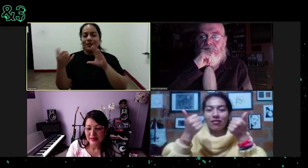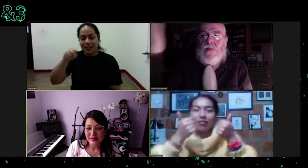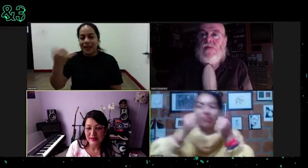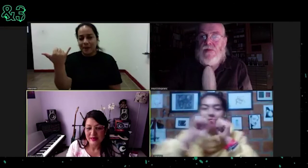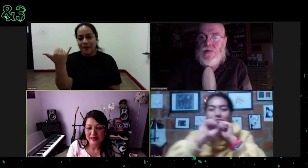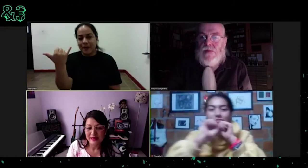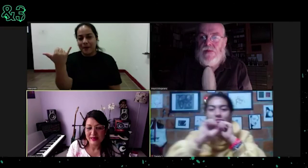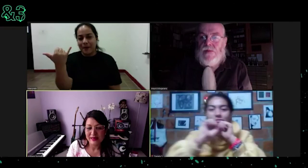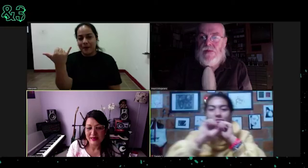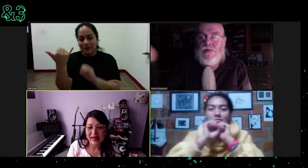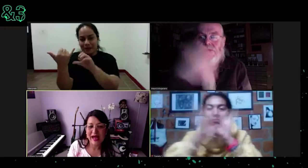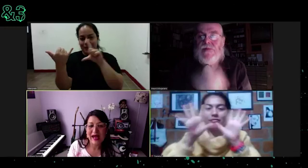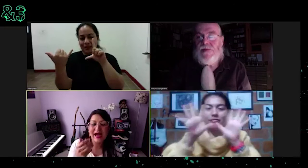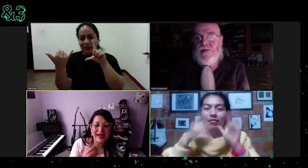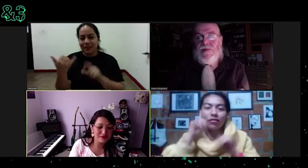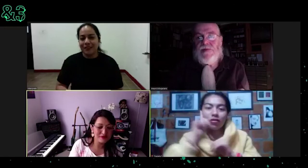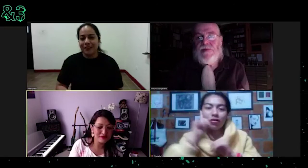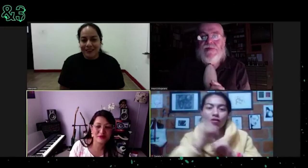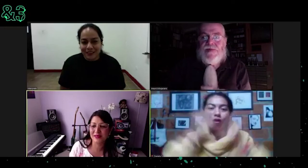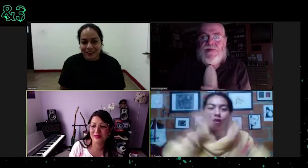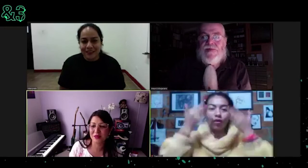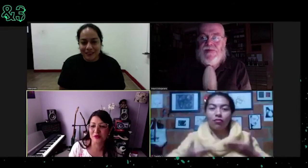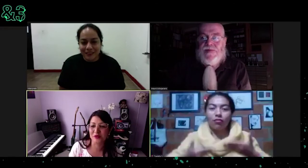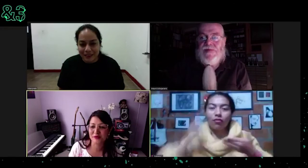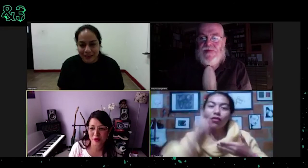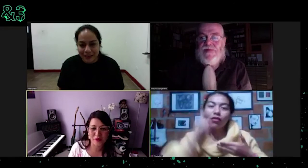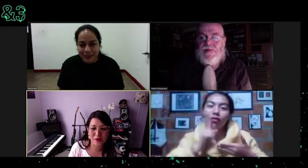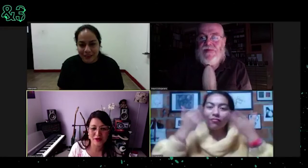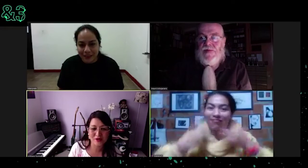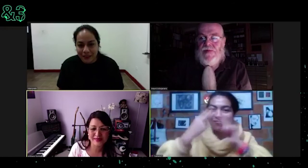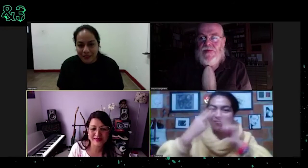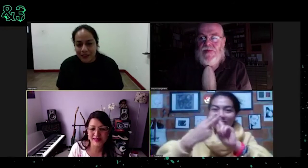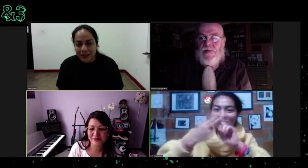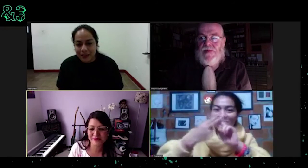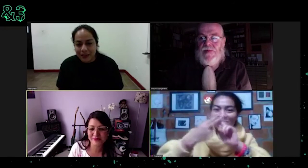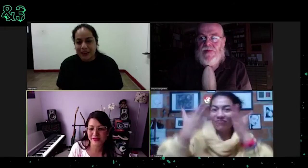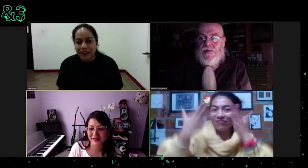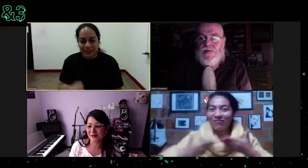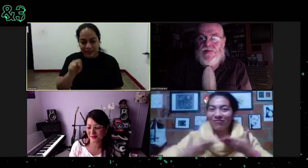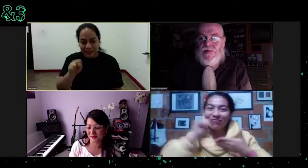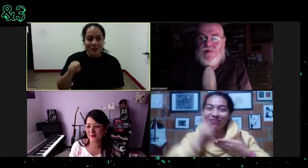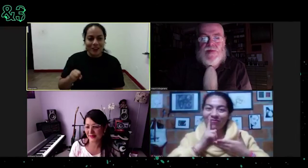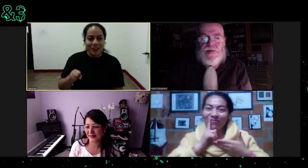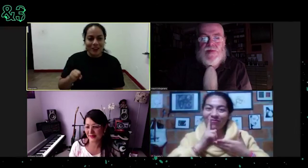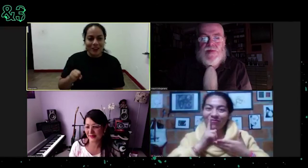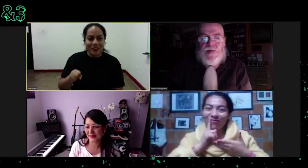Ah, gracias. Entonces, colabóranos tú, intérprete. Sí, señor.